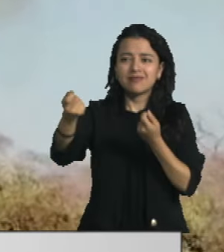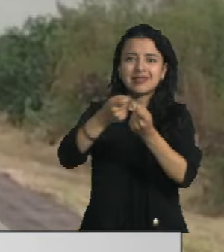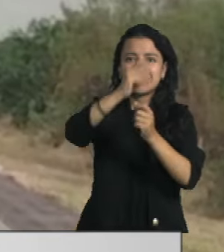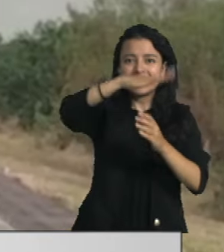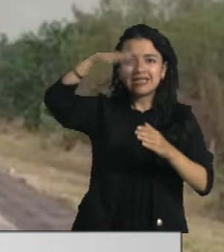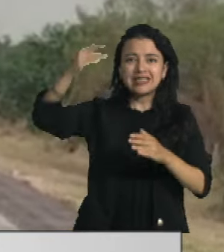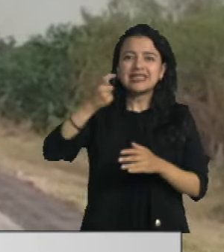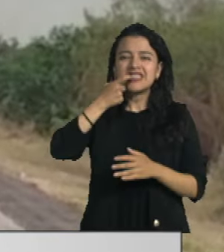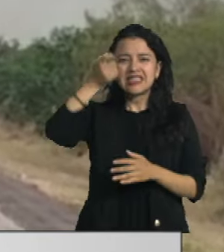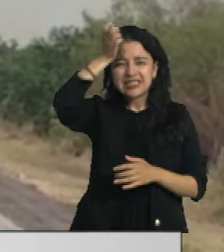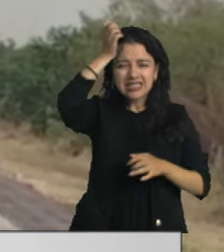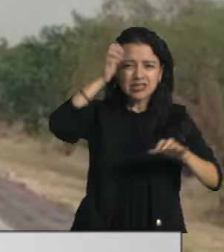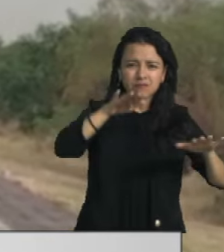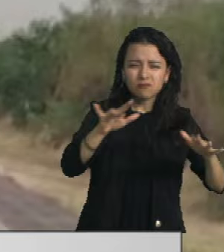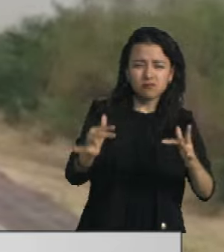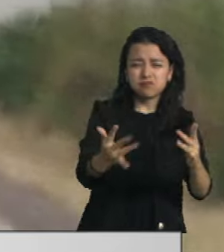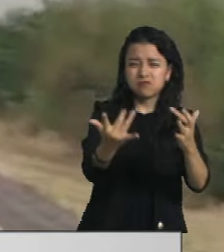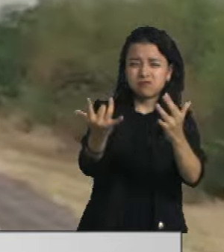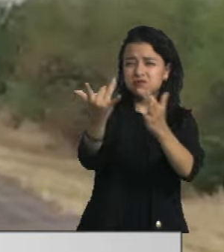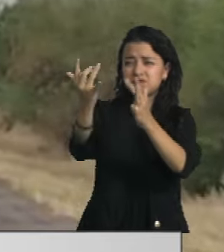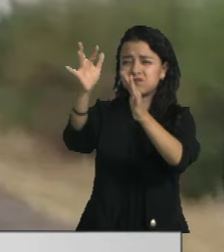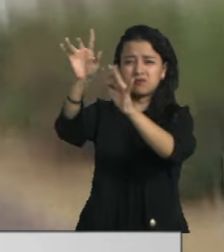rocosas del país.